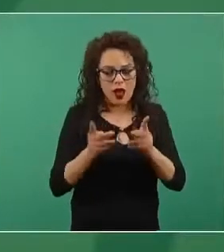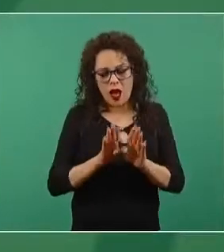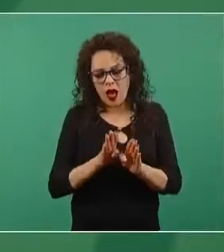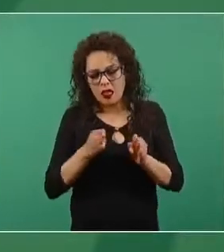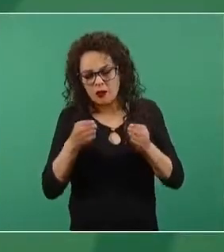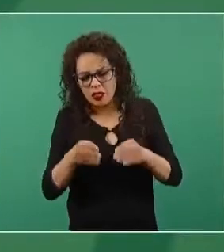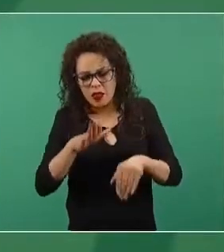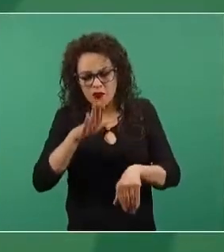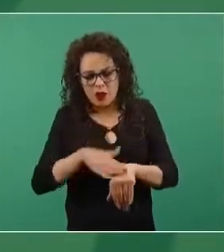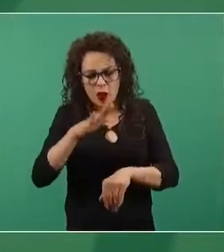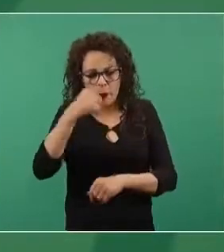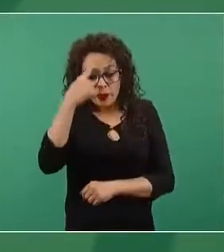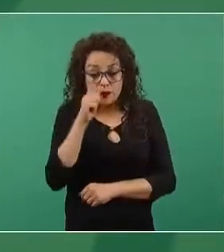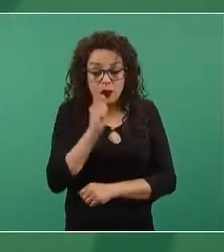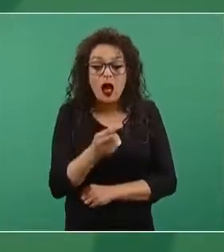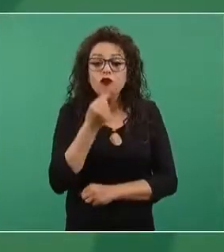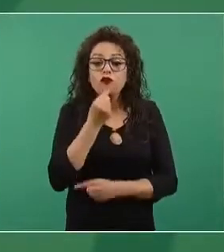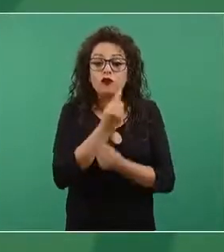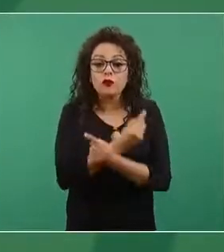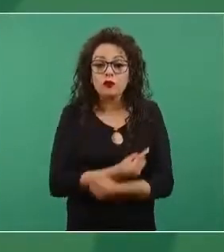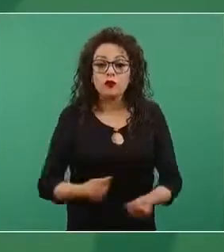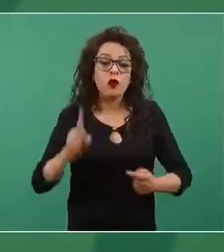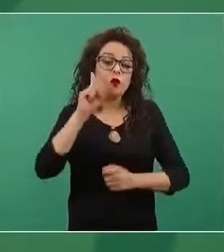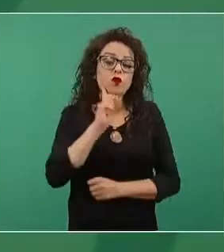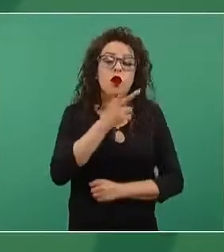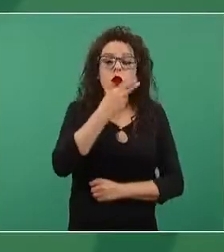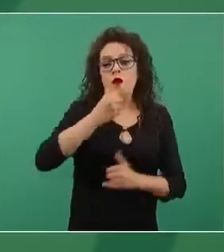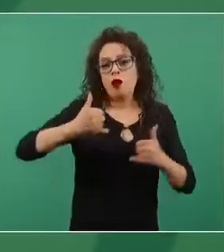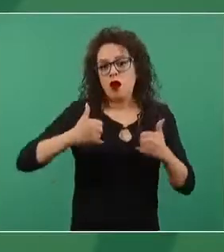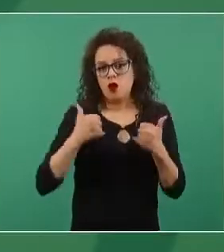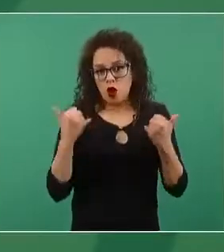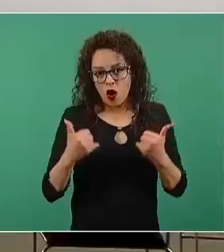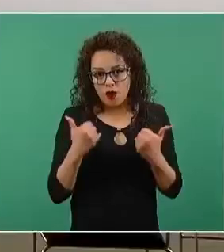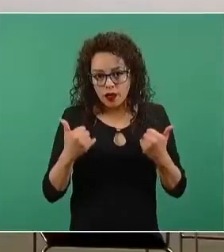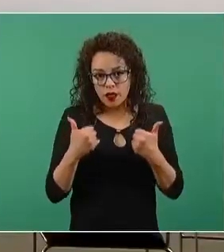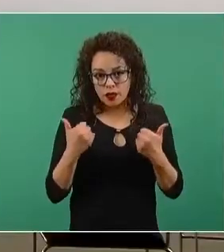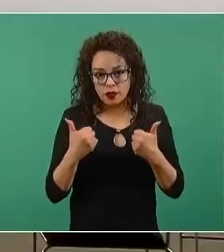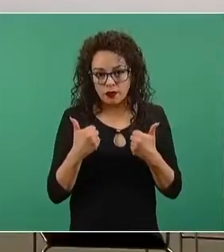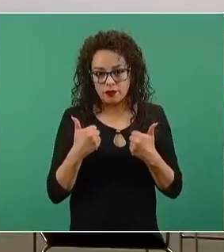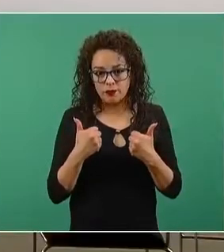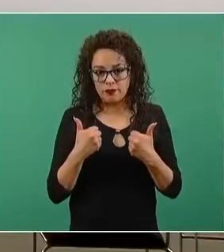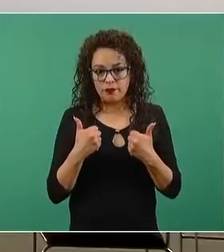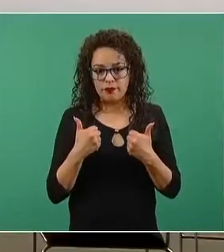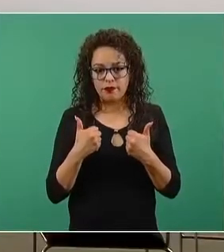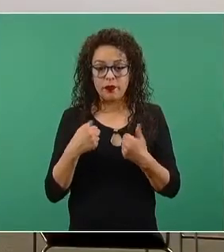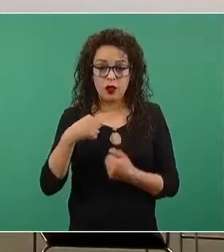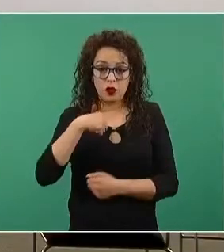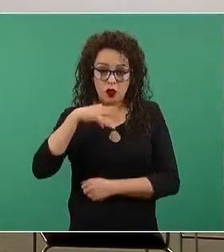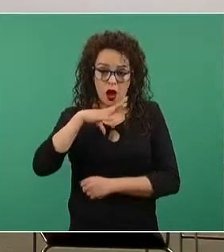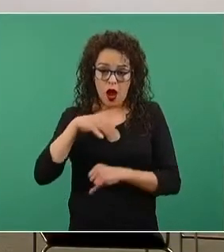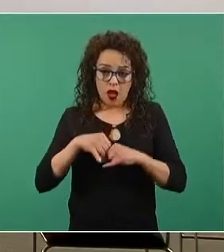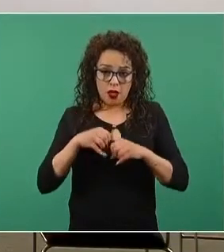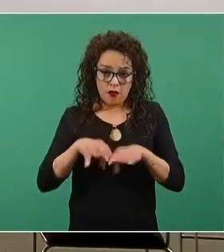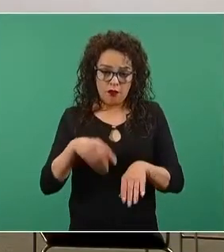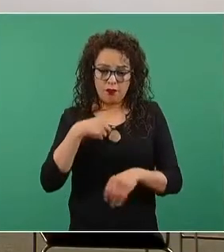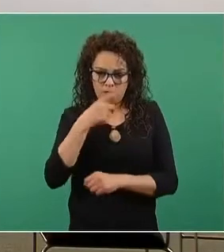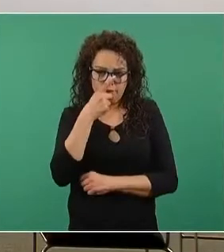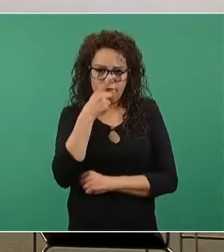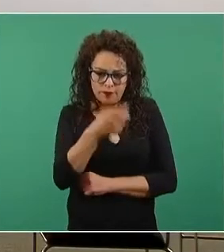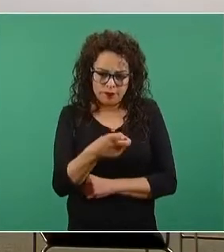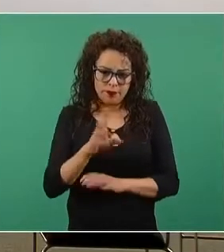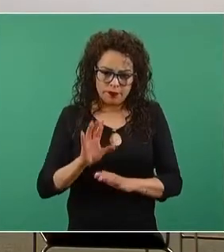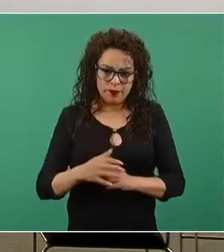muy específico en niños y niñas y en adolescentes. Lo que le puedo decir es que no es unidireccional, es